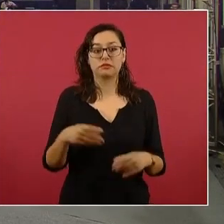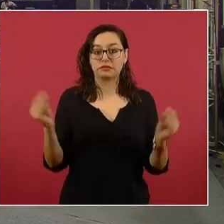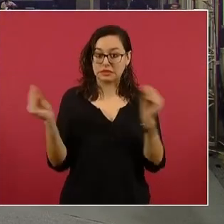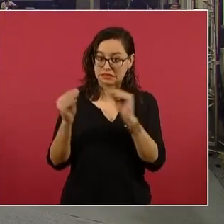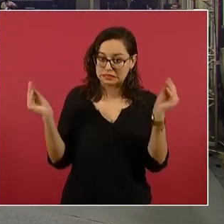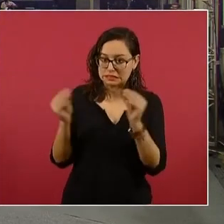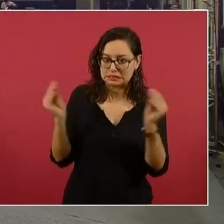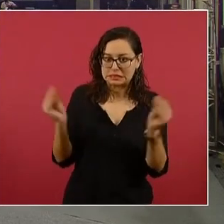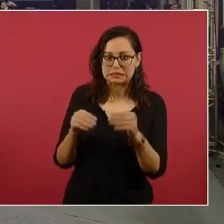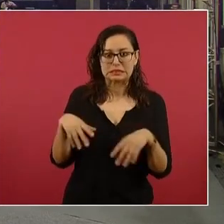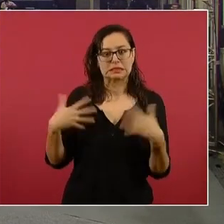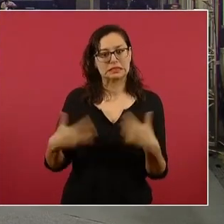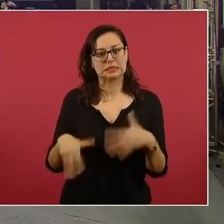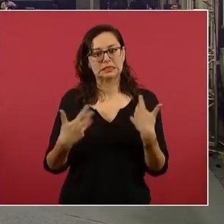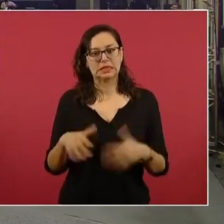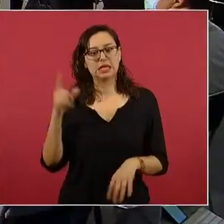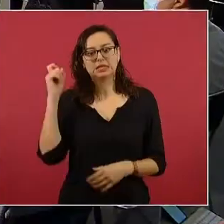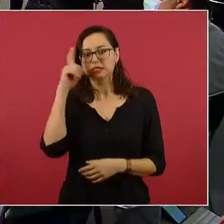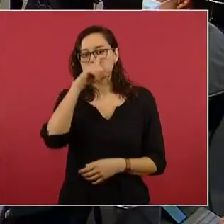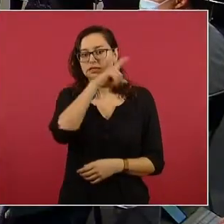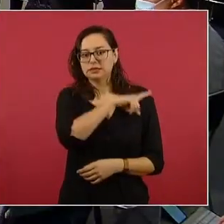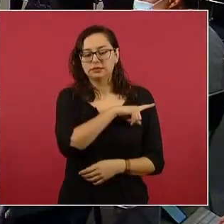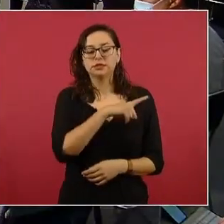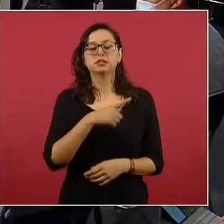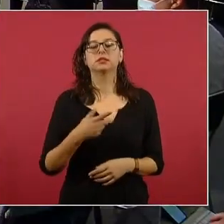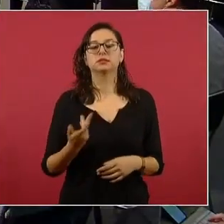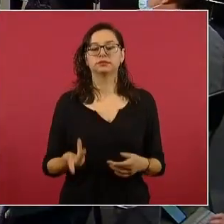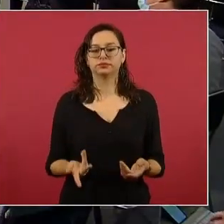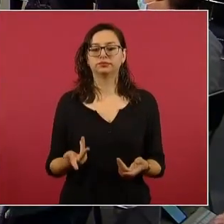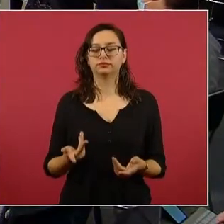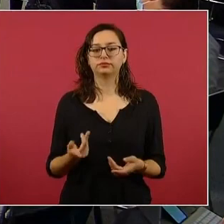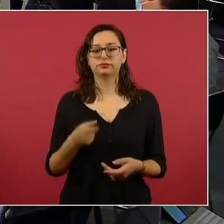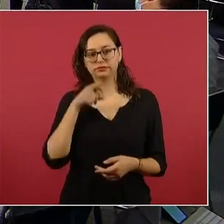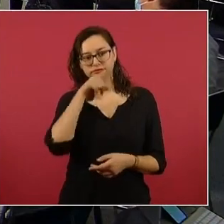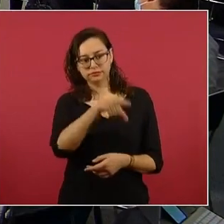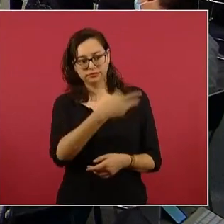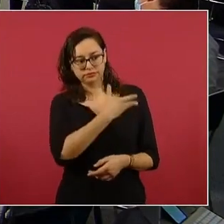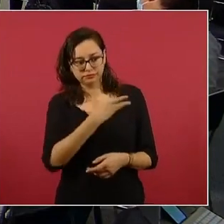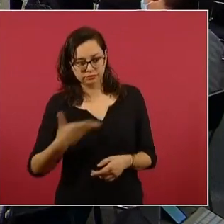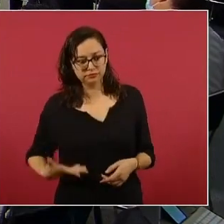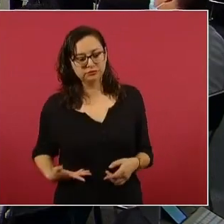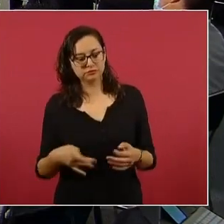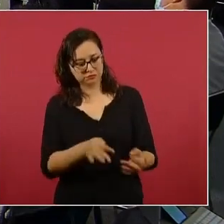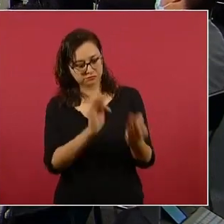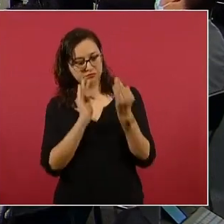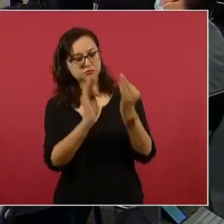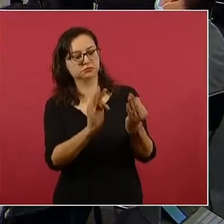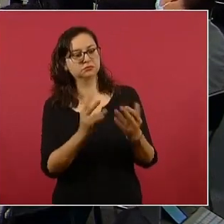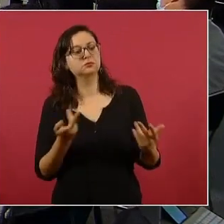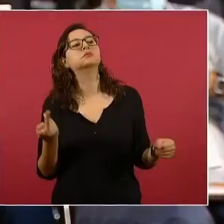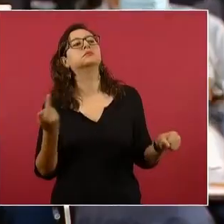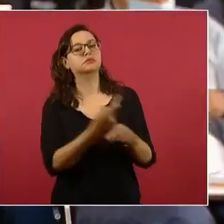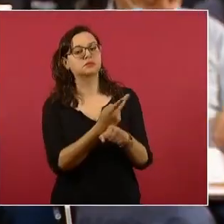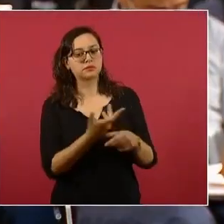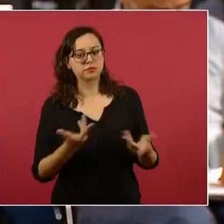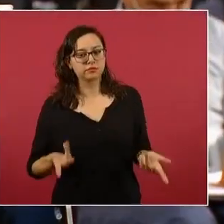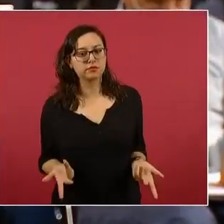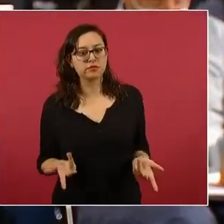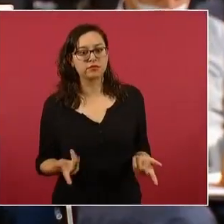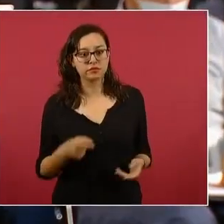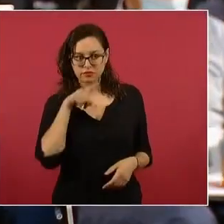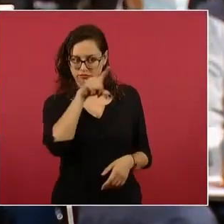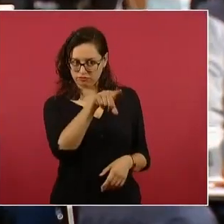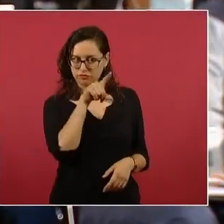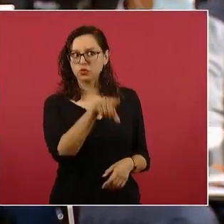Tenemos información de que se le encaró al magistrado presidente en esta reunión, se le dijo que él había